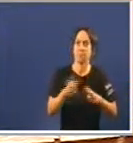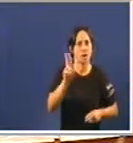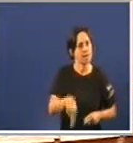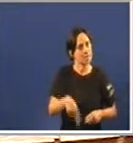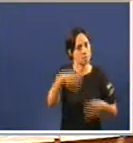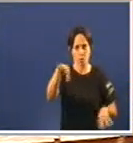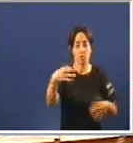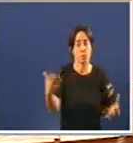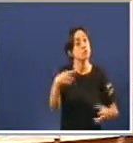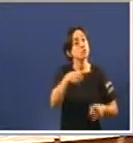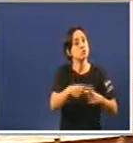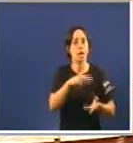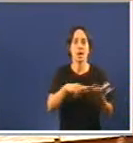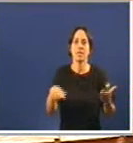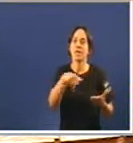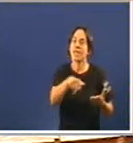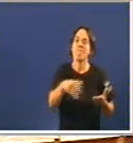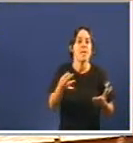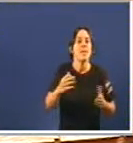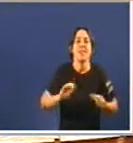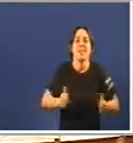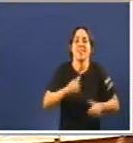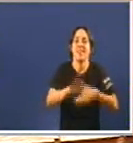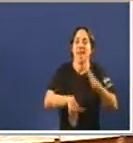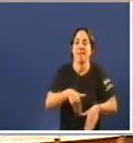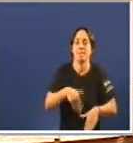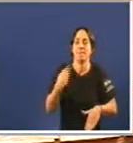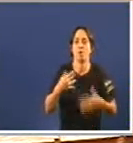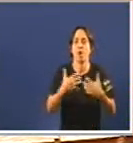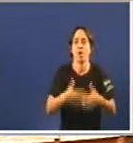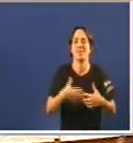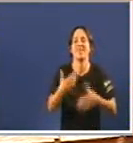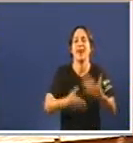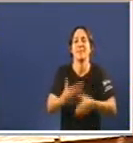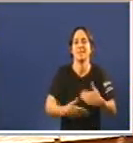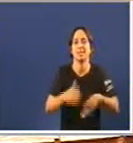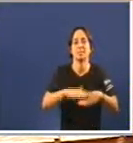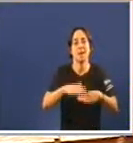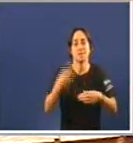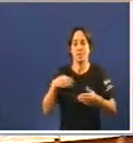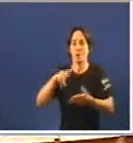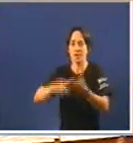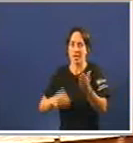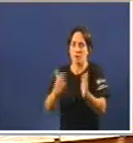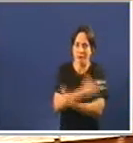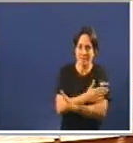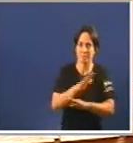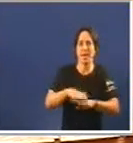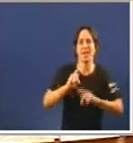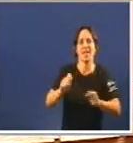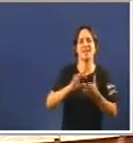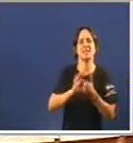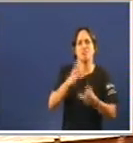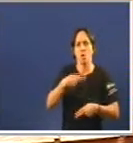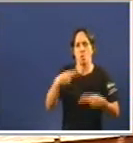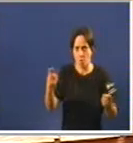a Xunta de Galicia a que ten que iniciar os trámites antes de que finalice o contrato para revertir o servizo ao público. E é